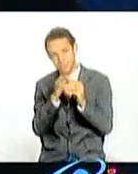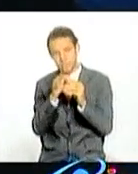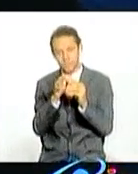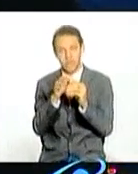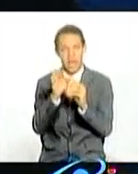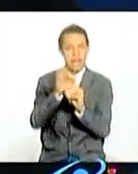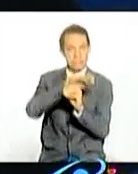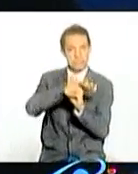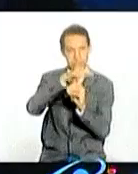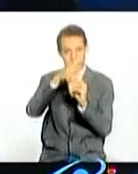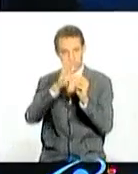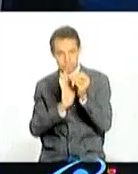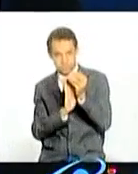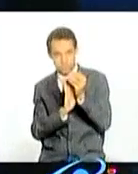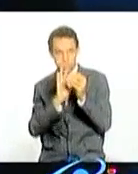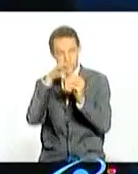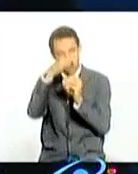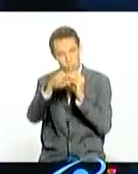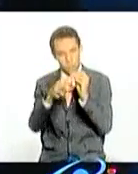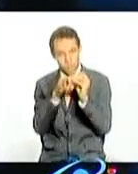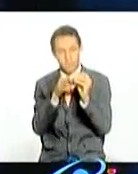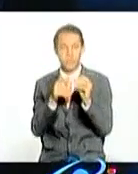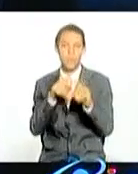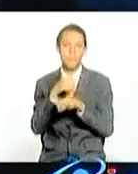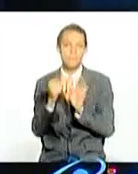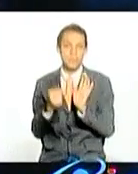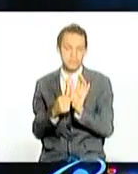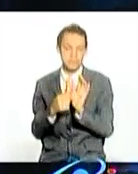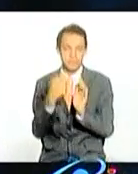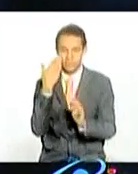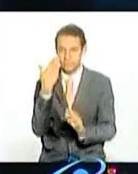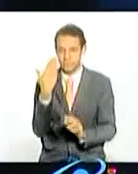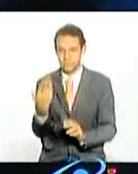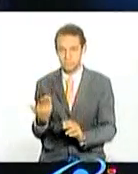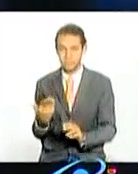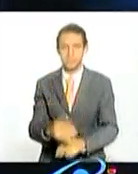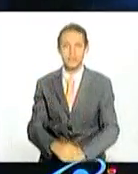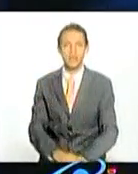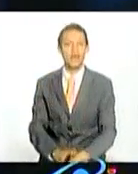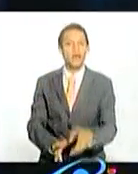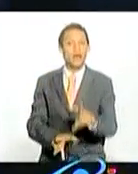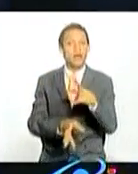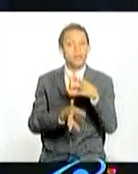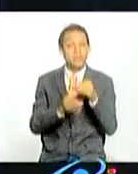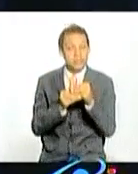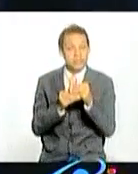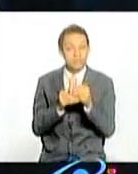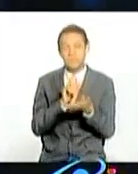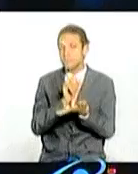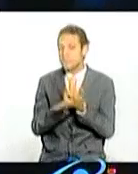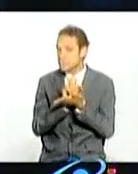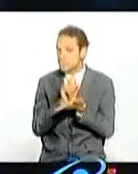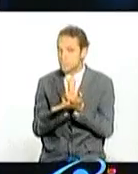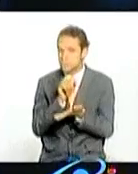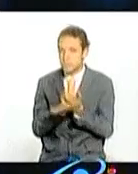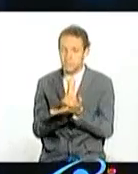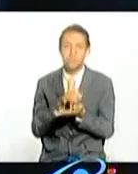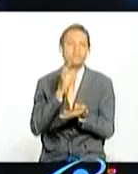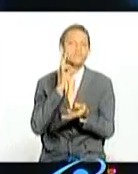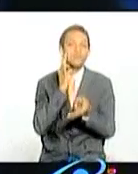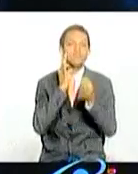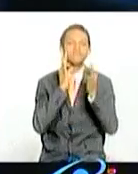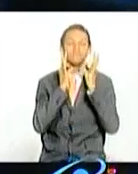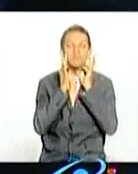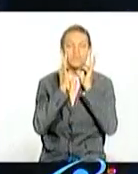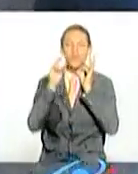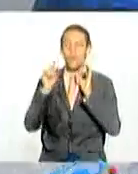antero-posterior del lóbulo derecho. Luego hacemos lo mismo con el lóbulo del otro